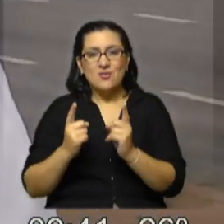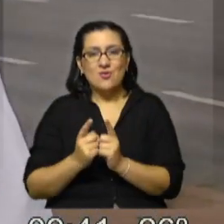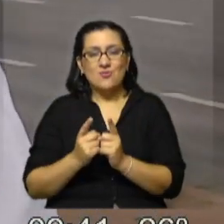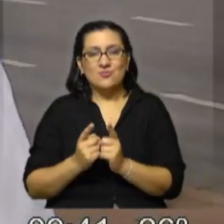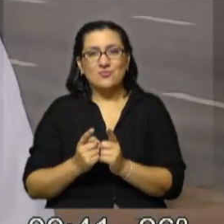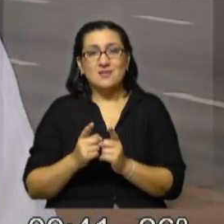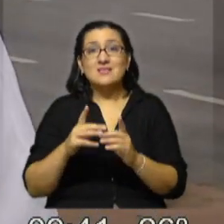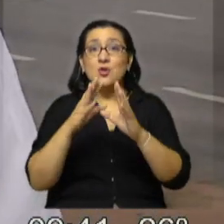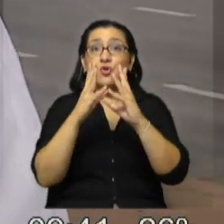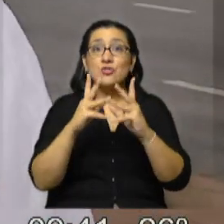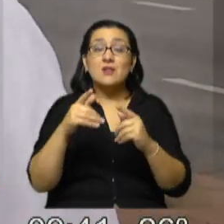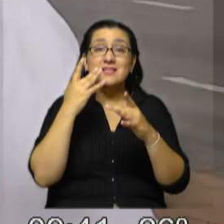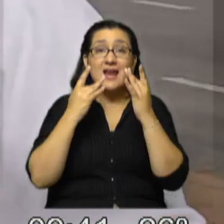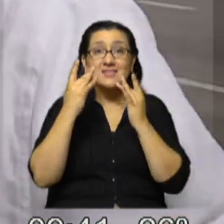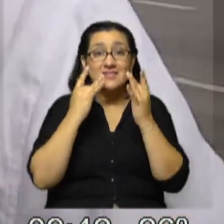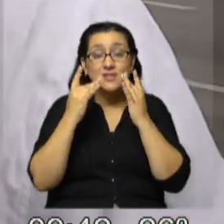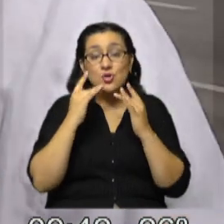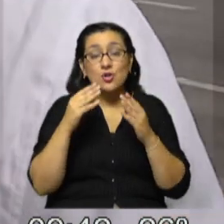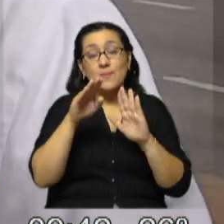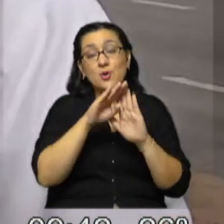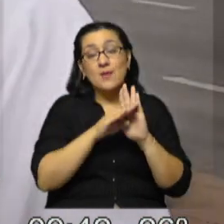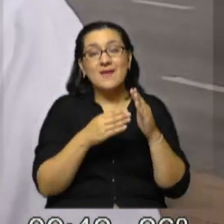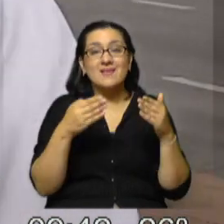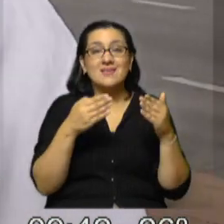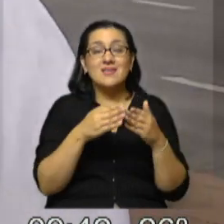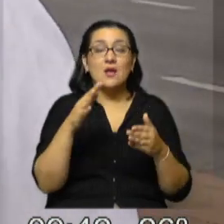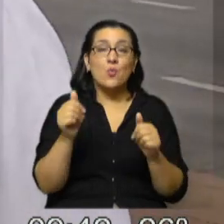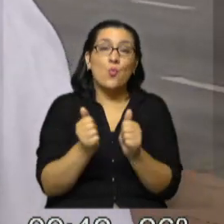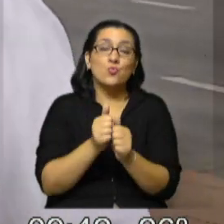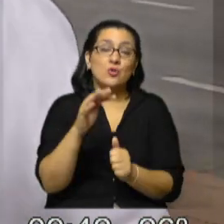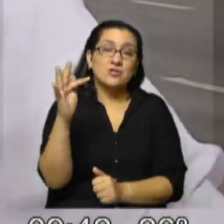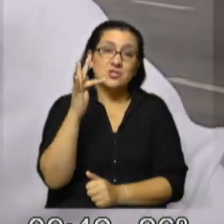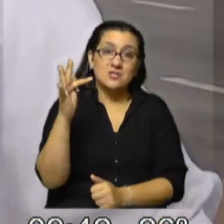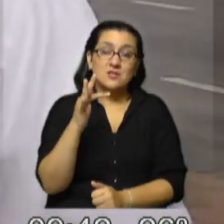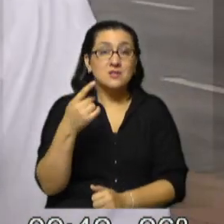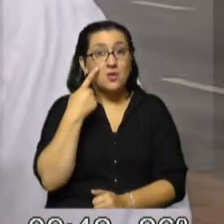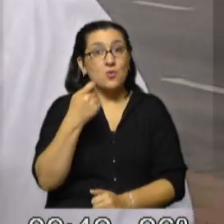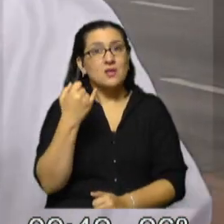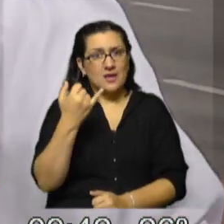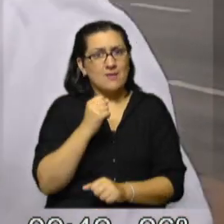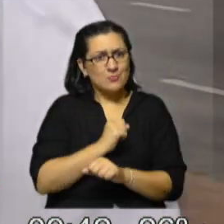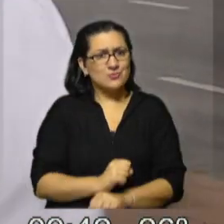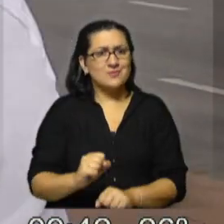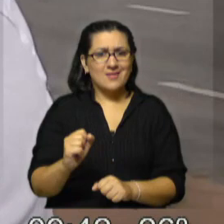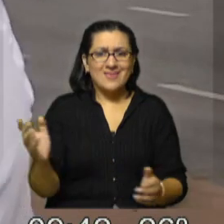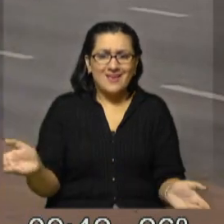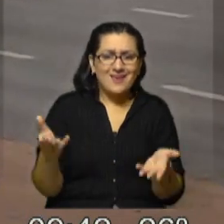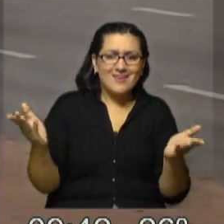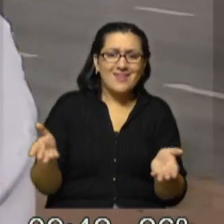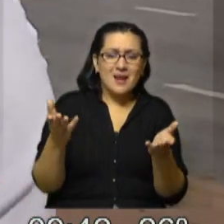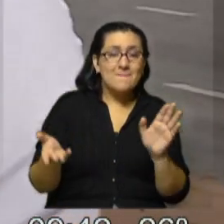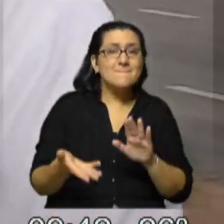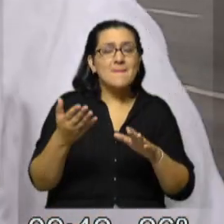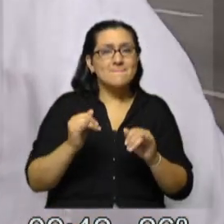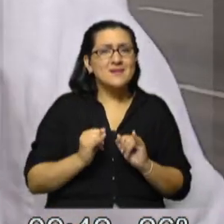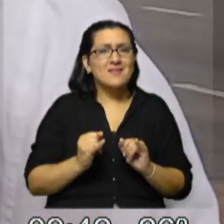hacen los coordinadores artísticos de esquina con los talleristas, vieron que había una posibilidad de mover mucho más, de generar